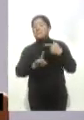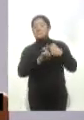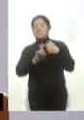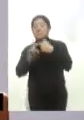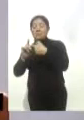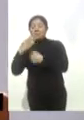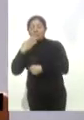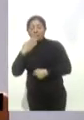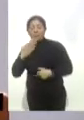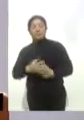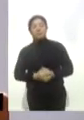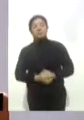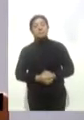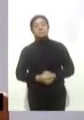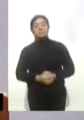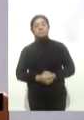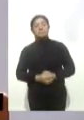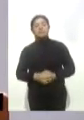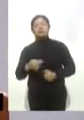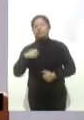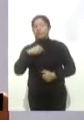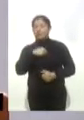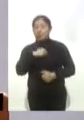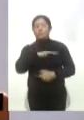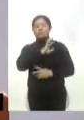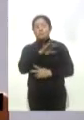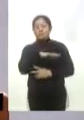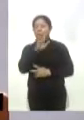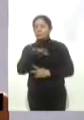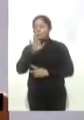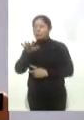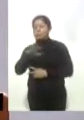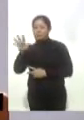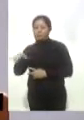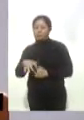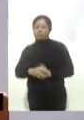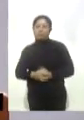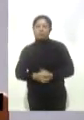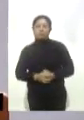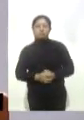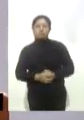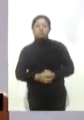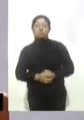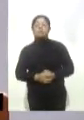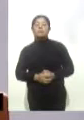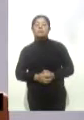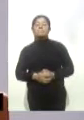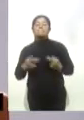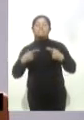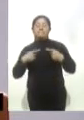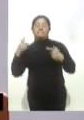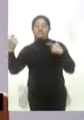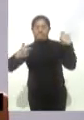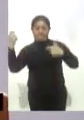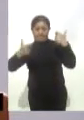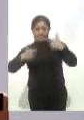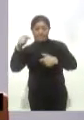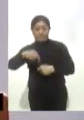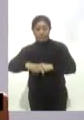vamos a seguir buscando. Vamos a seguir buscando inversión. También en materia de